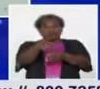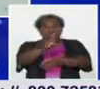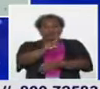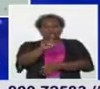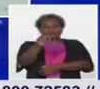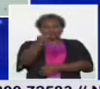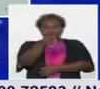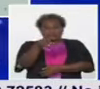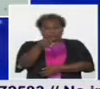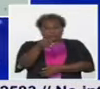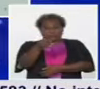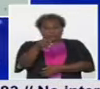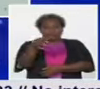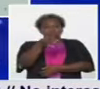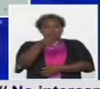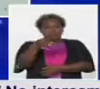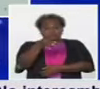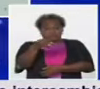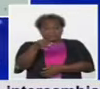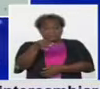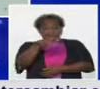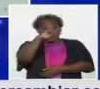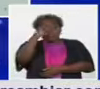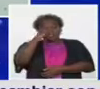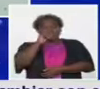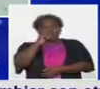El municipio de Sandino con 24.